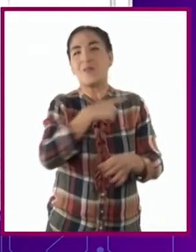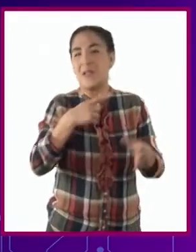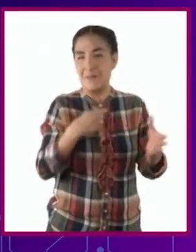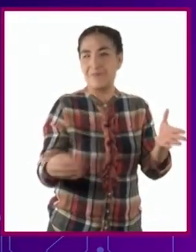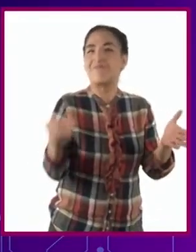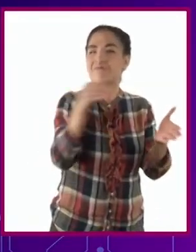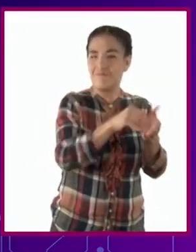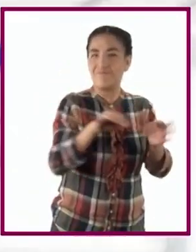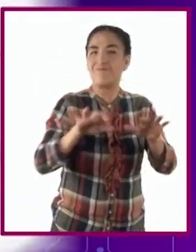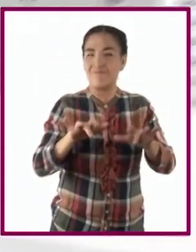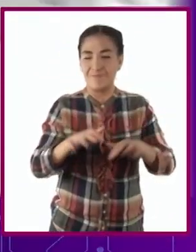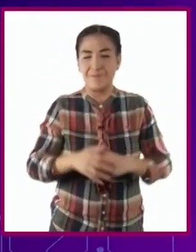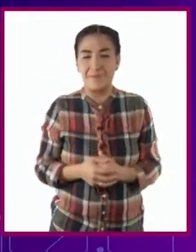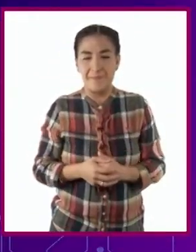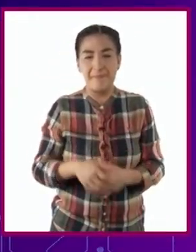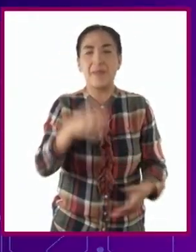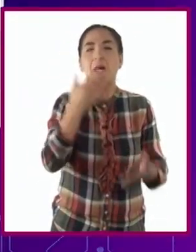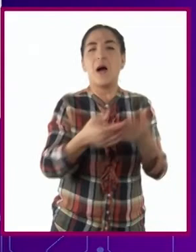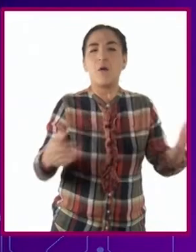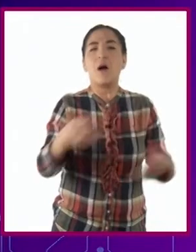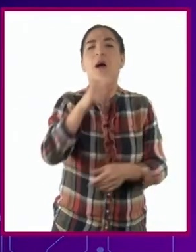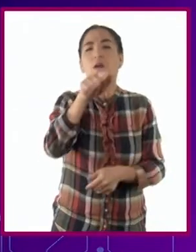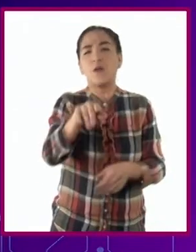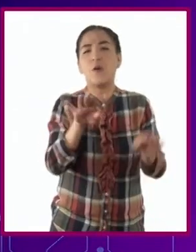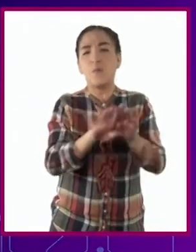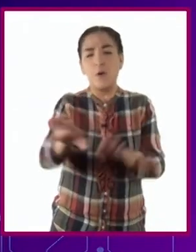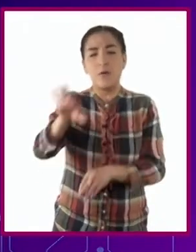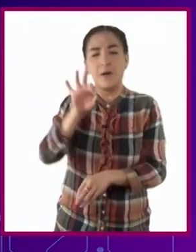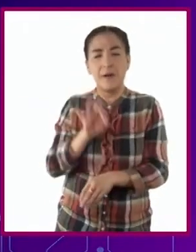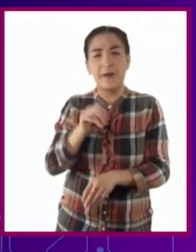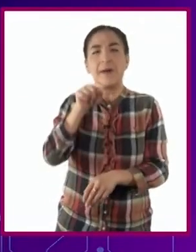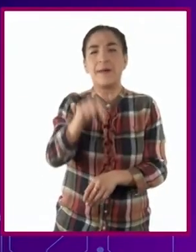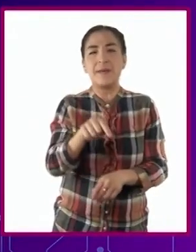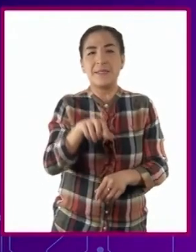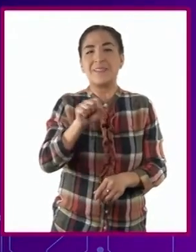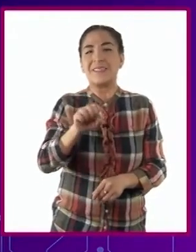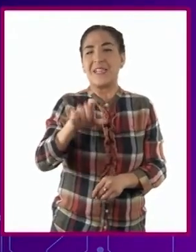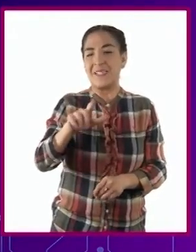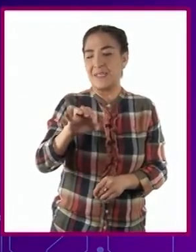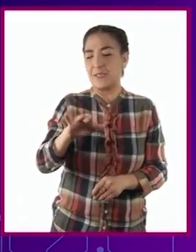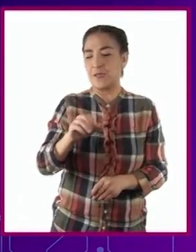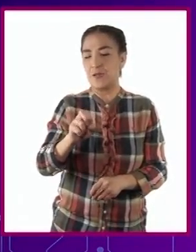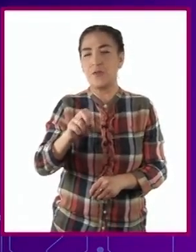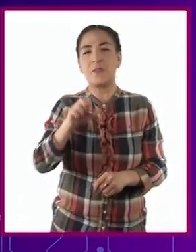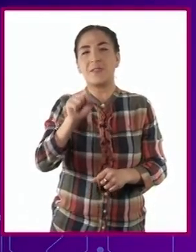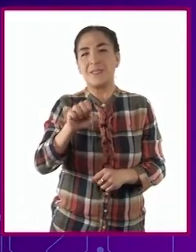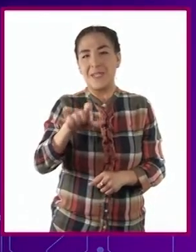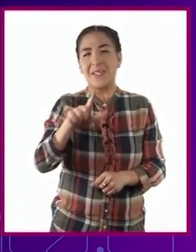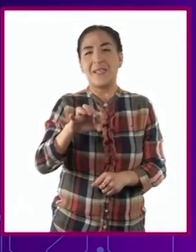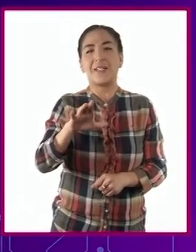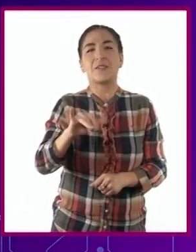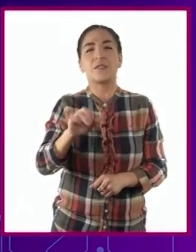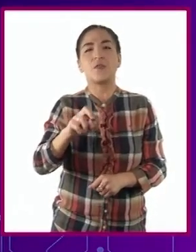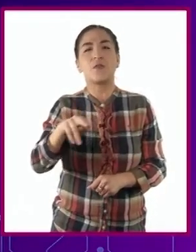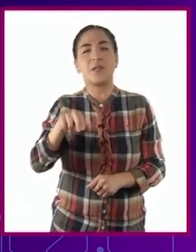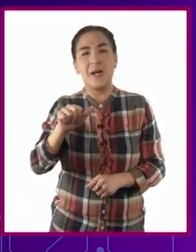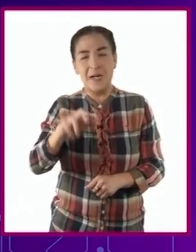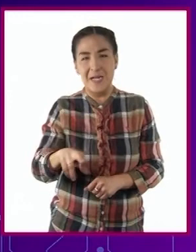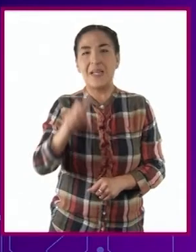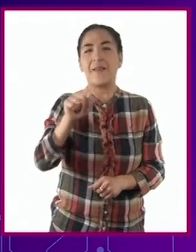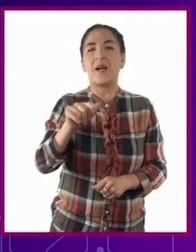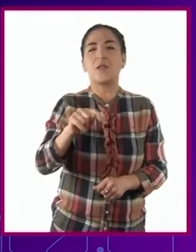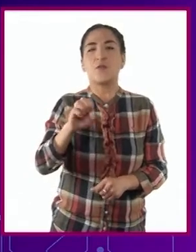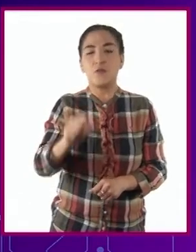Ahora seleccionamos la gráfica y activamos Seleccionar datos, aquí mostrado con el número